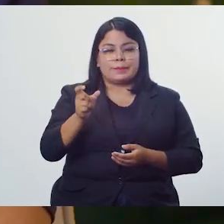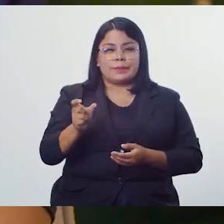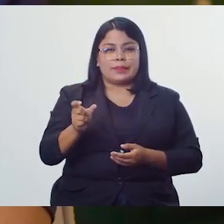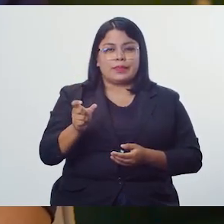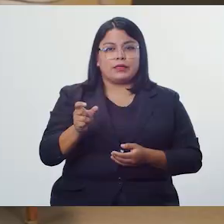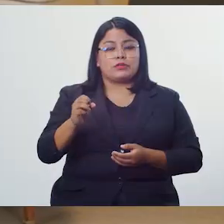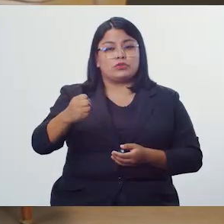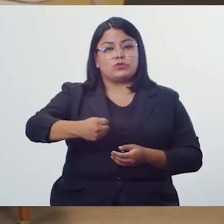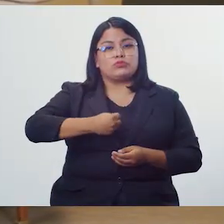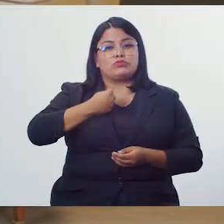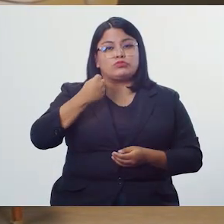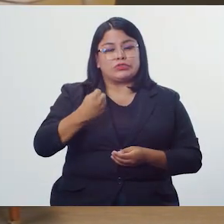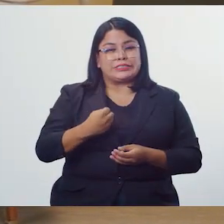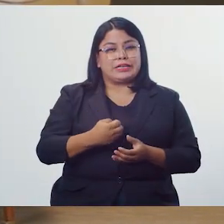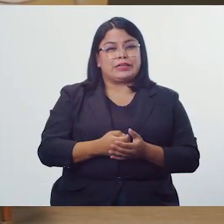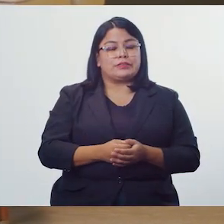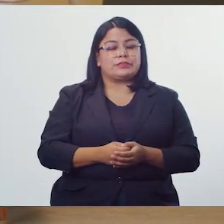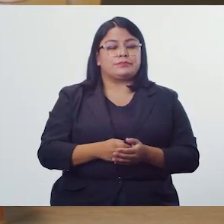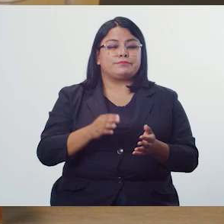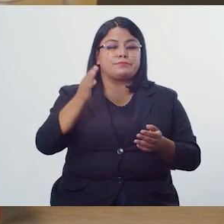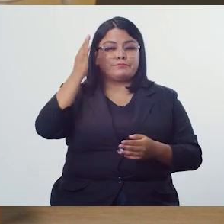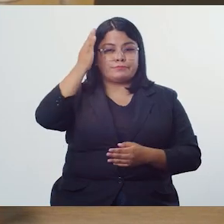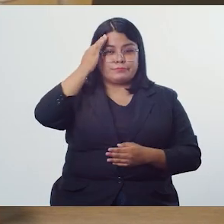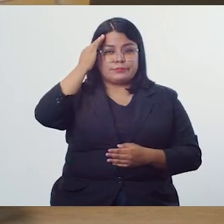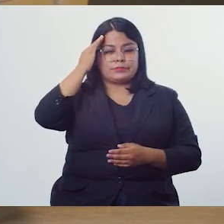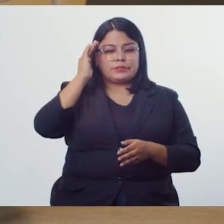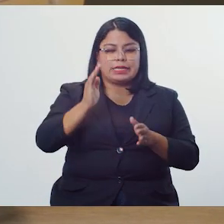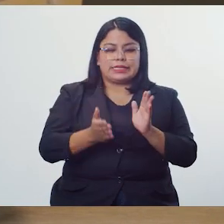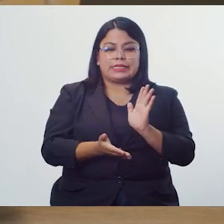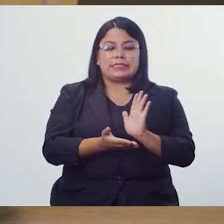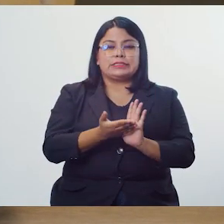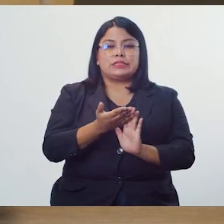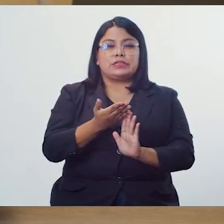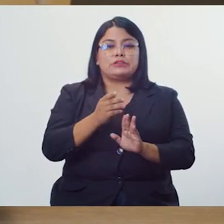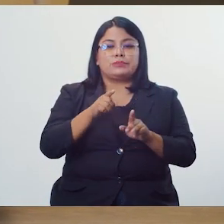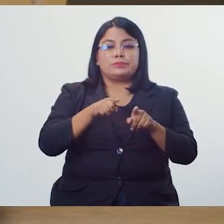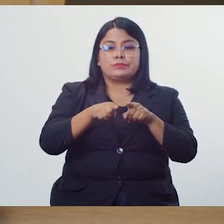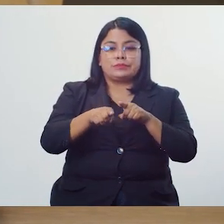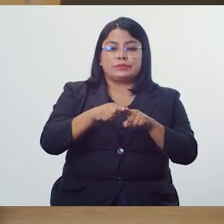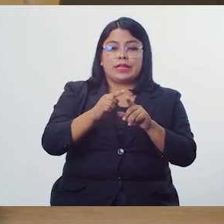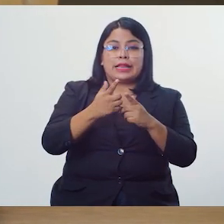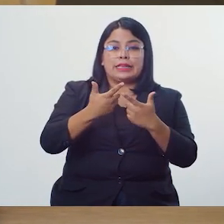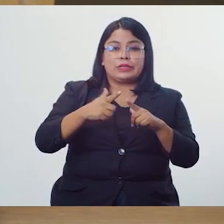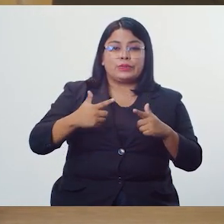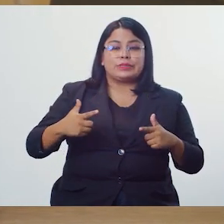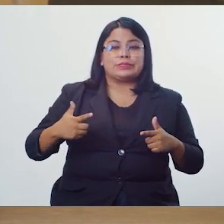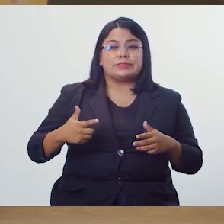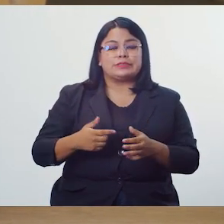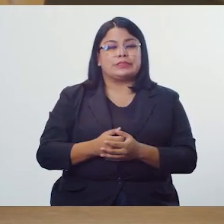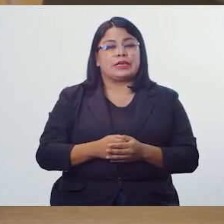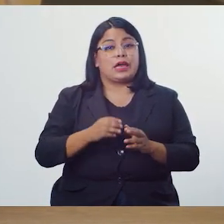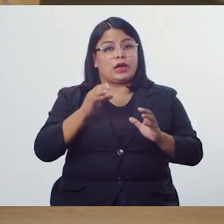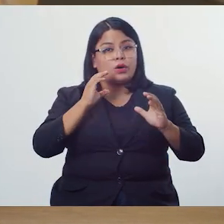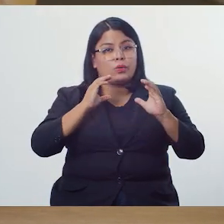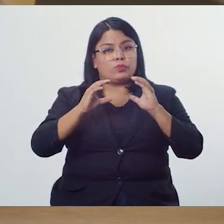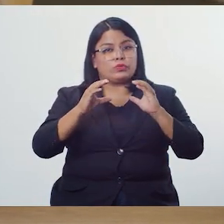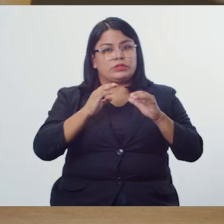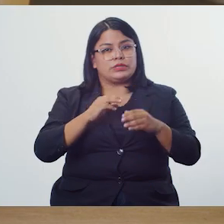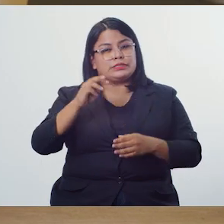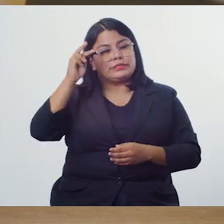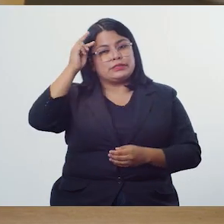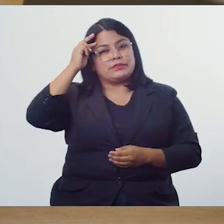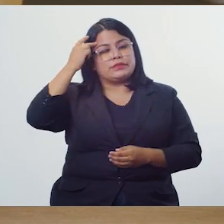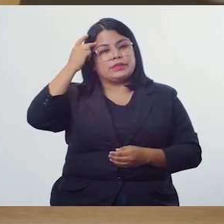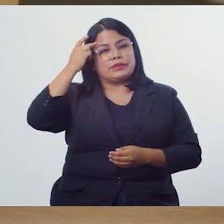palabras, lo importante es reconocer que se desarrolla la competencia lingüística y comunicativa.